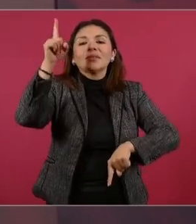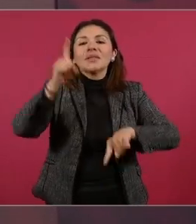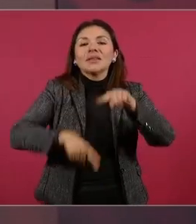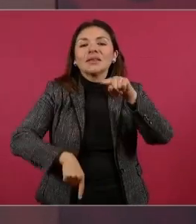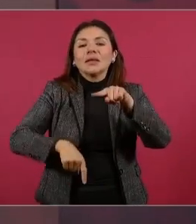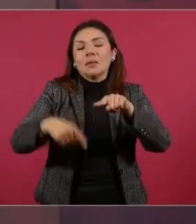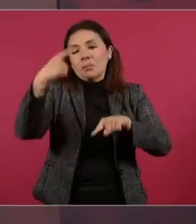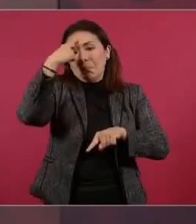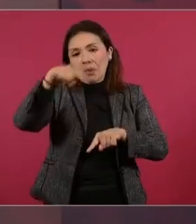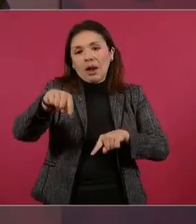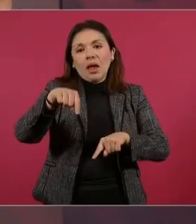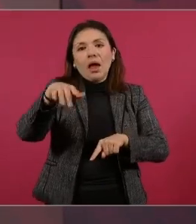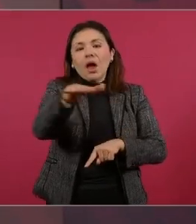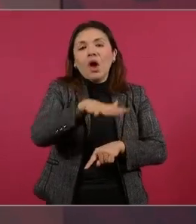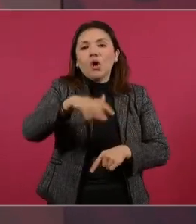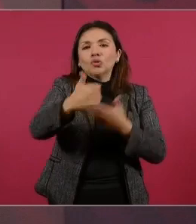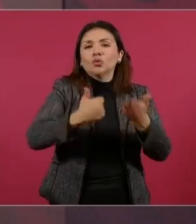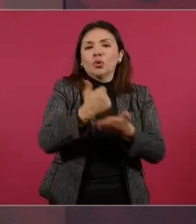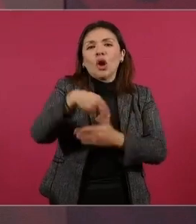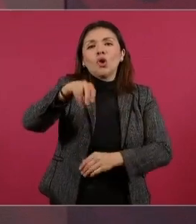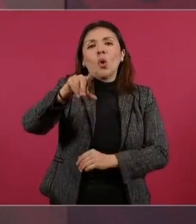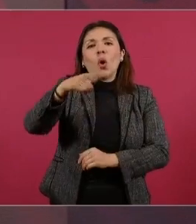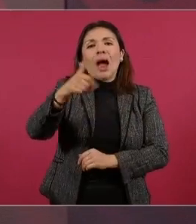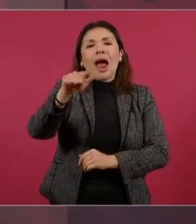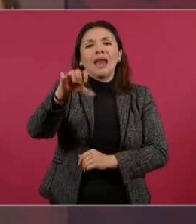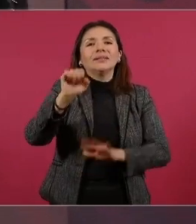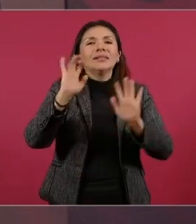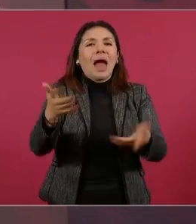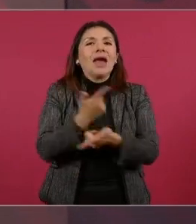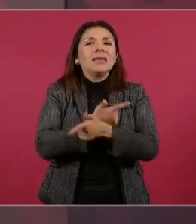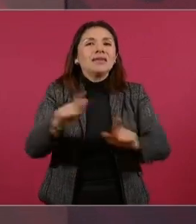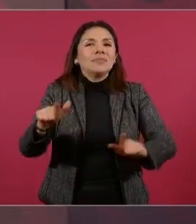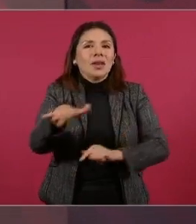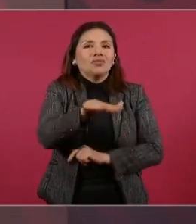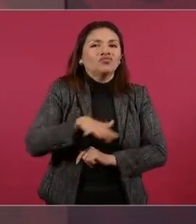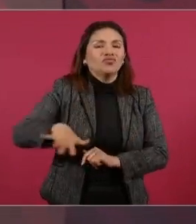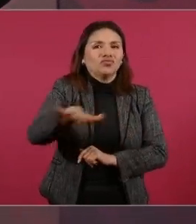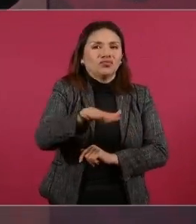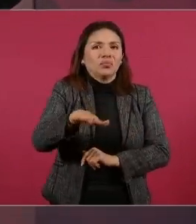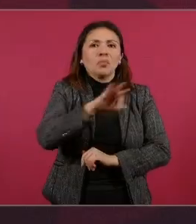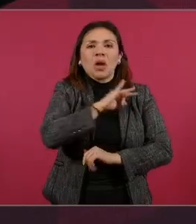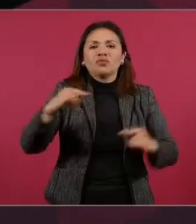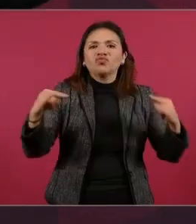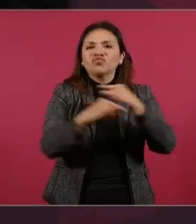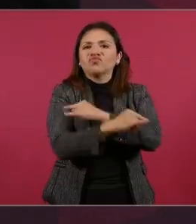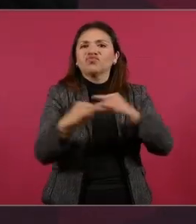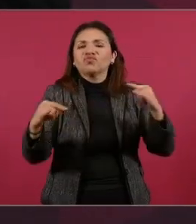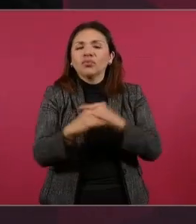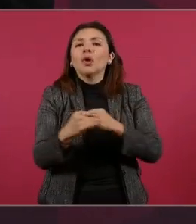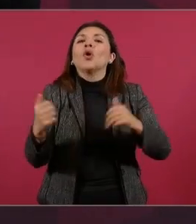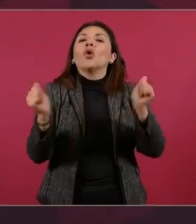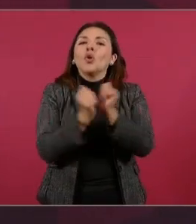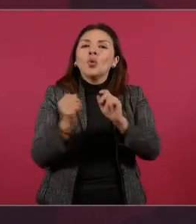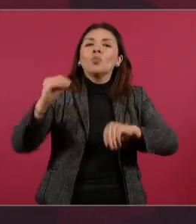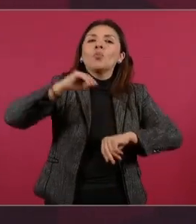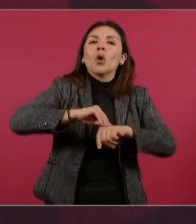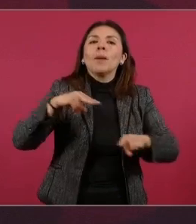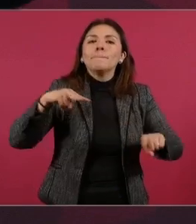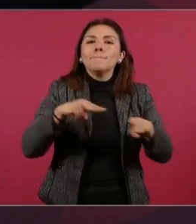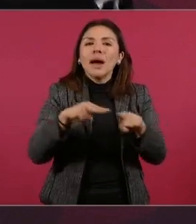liberar Nogales y eh hacer un